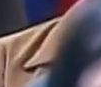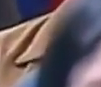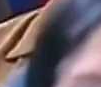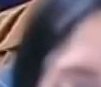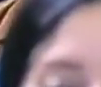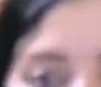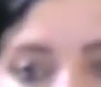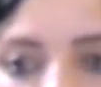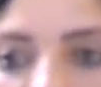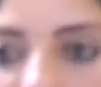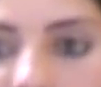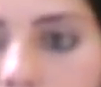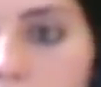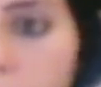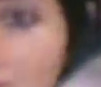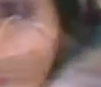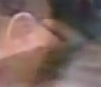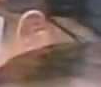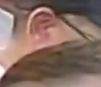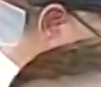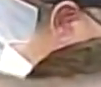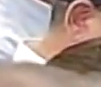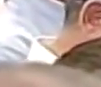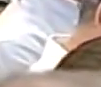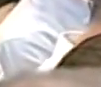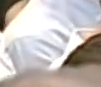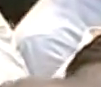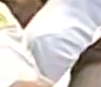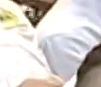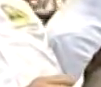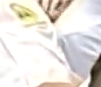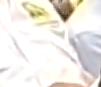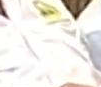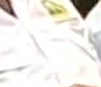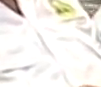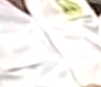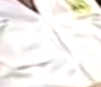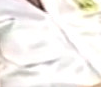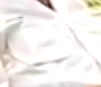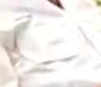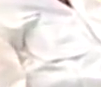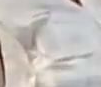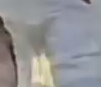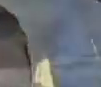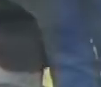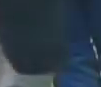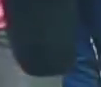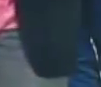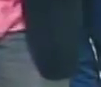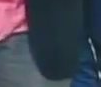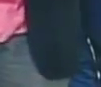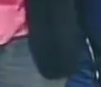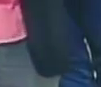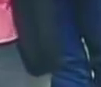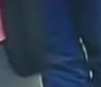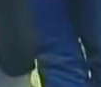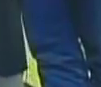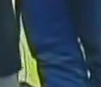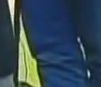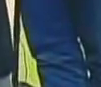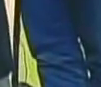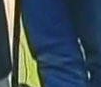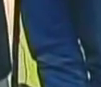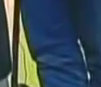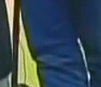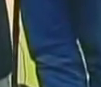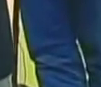pero ya estaba probado. En los campos de batalla dejó su valor regado. En la mata carretelera, cuando a Crespo lo mataron, también